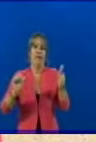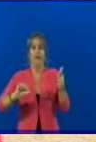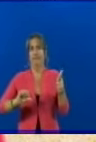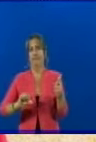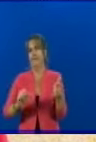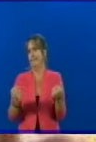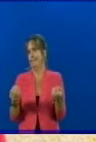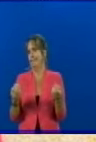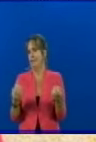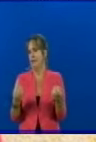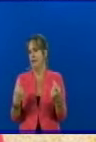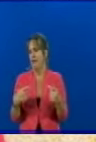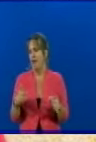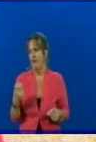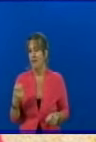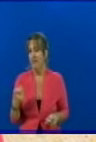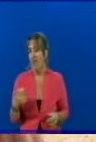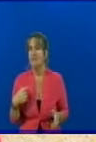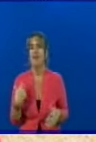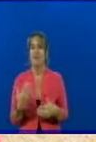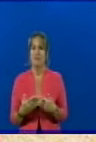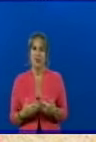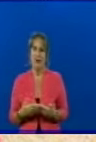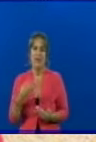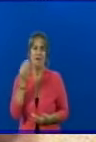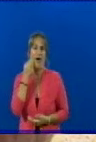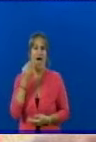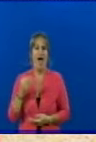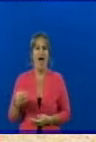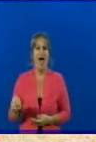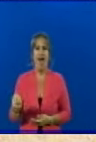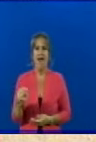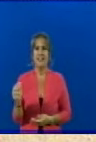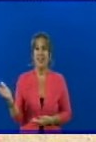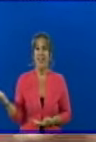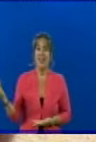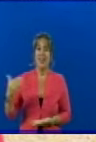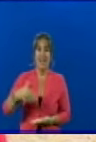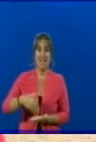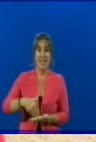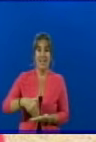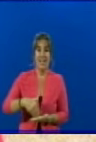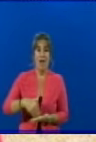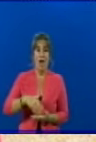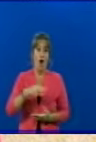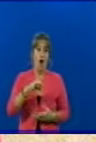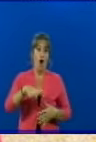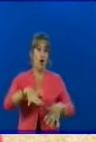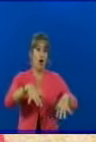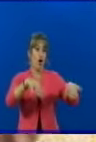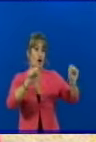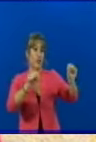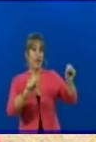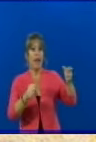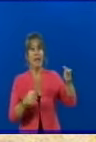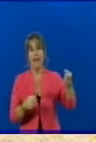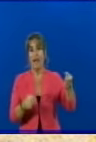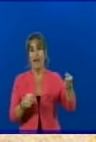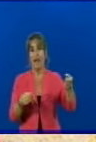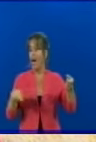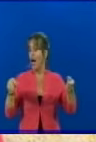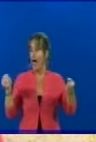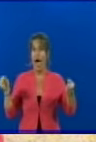falta, si es problema de la harina y la traen, o es la corriente y no es la